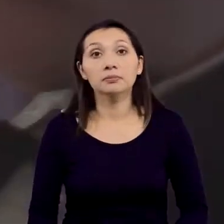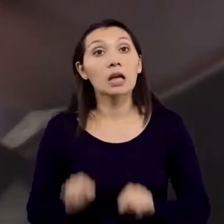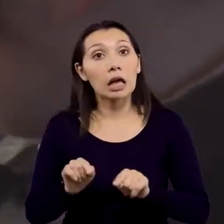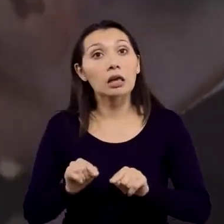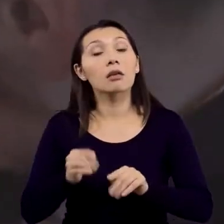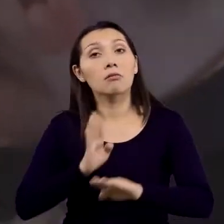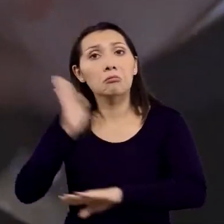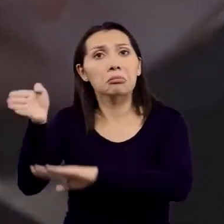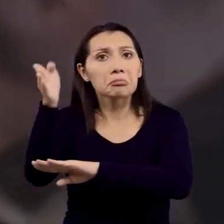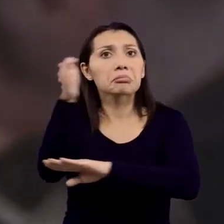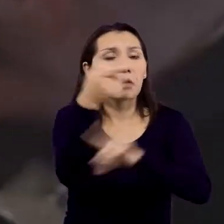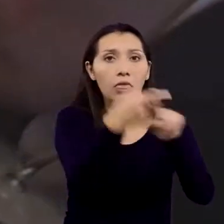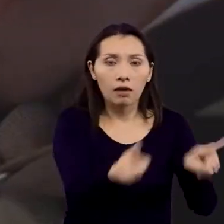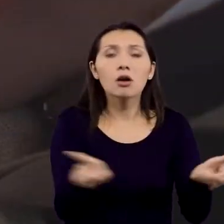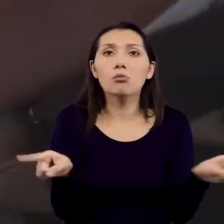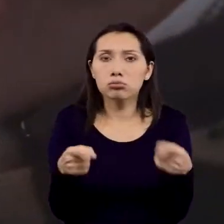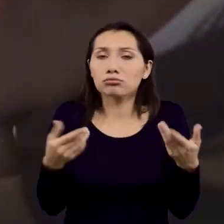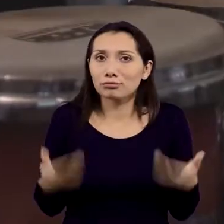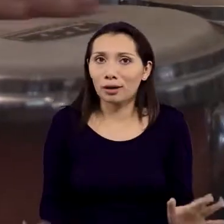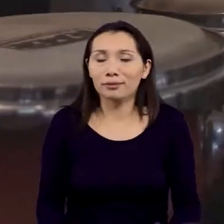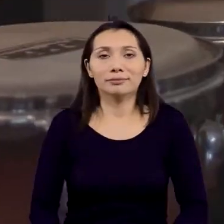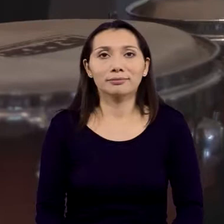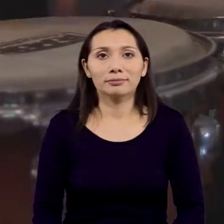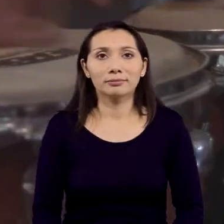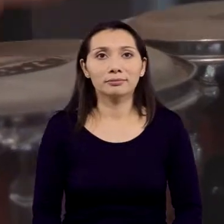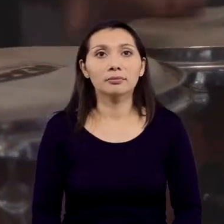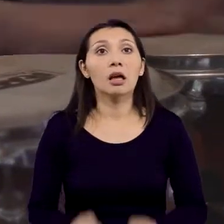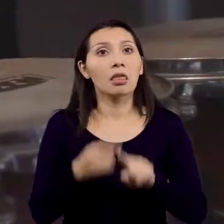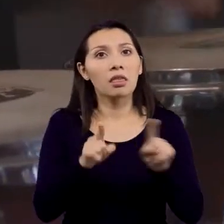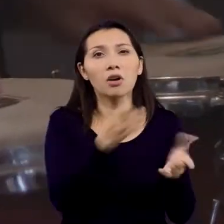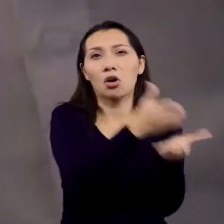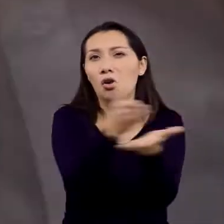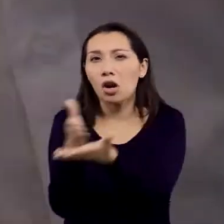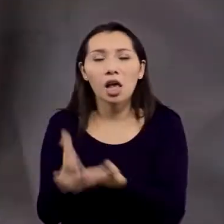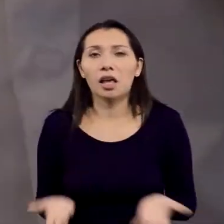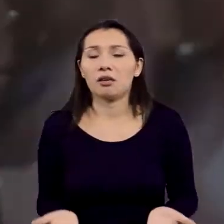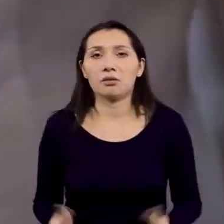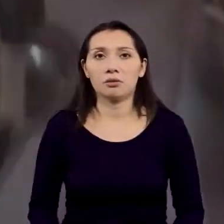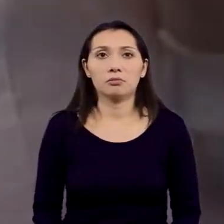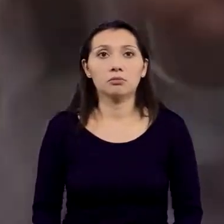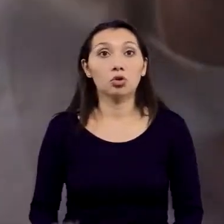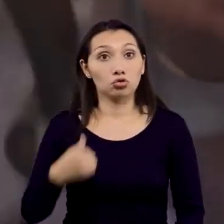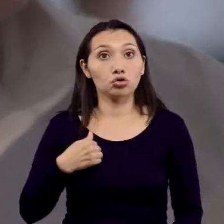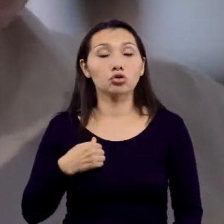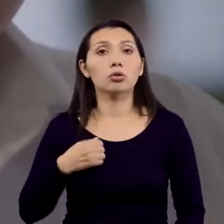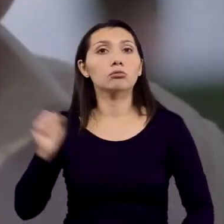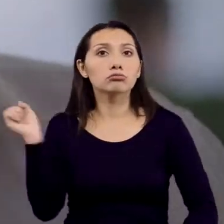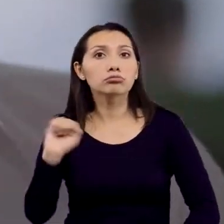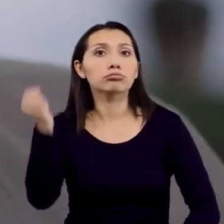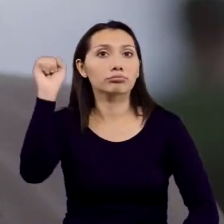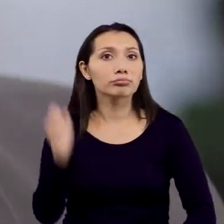Y ahí hemos ido a varias partes a tocar. Esas partes. Colegio. Y yo soy el